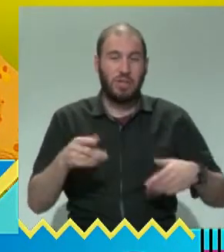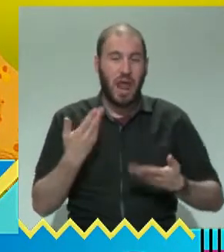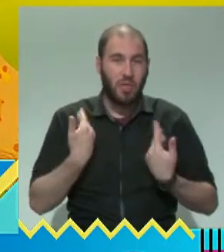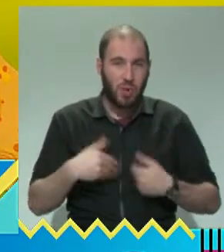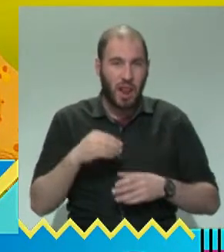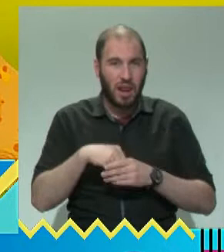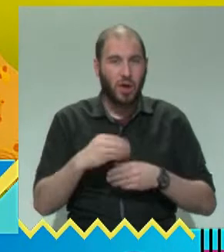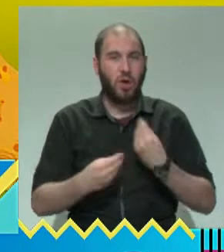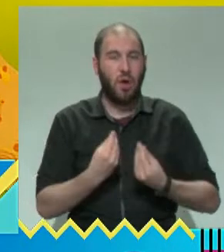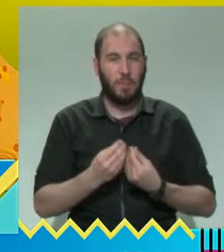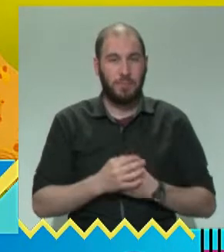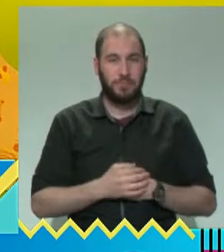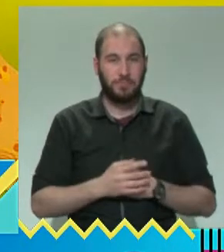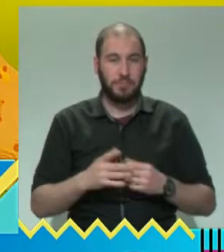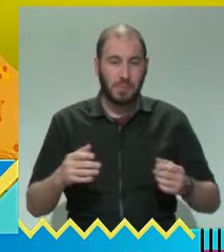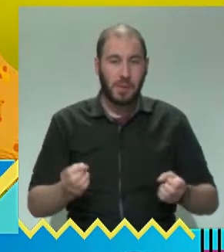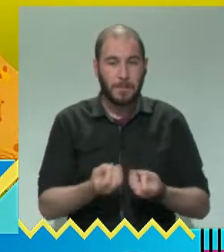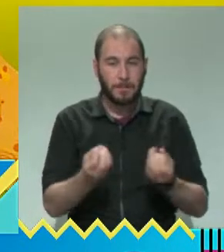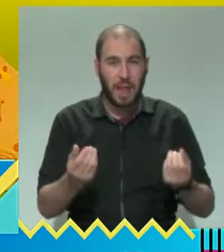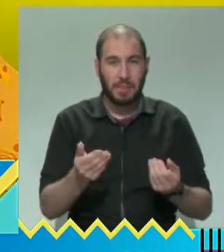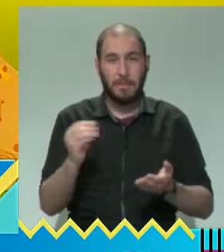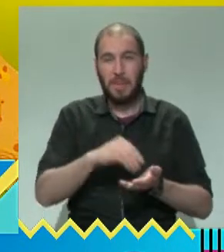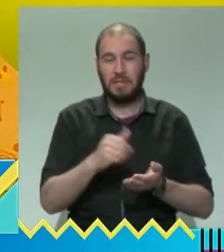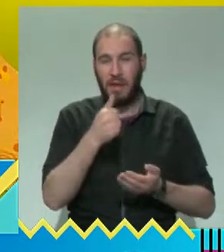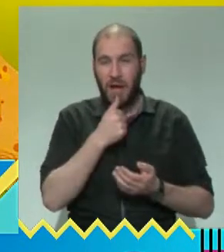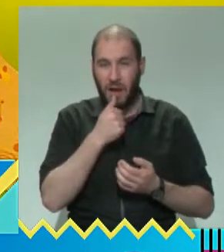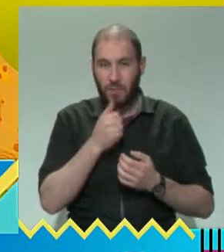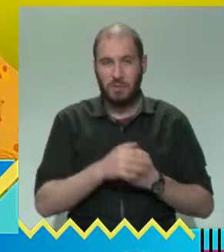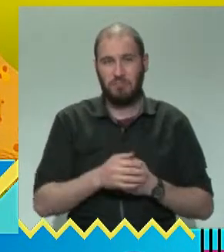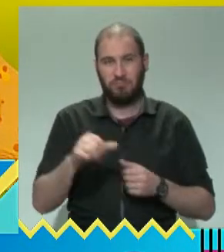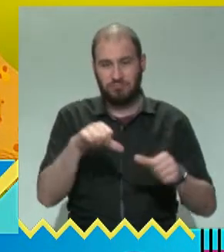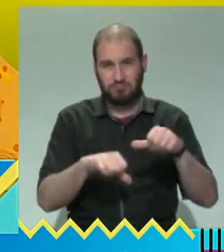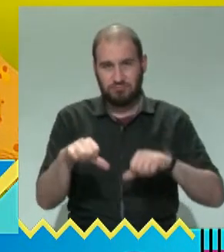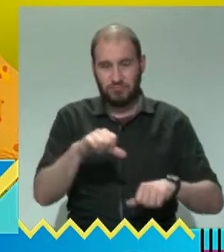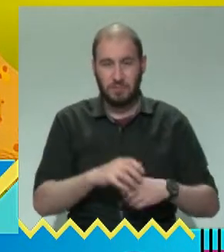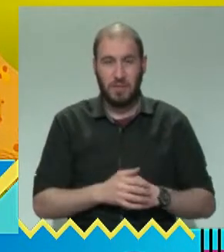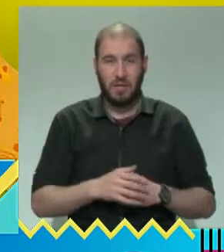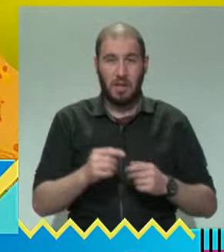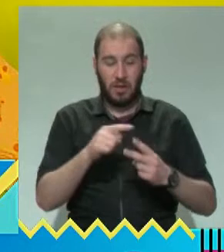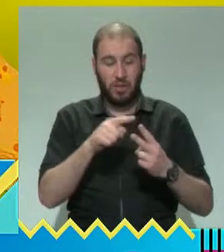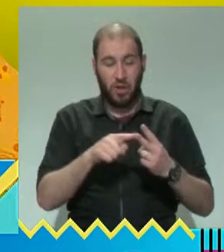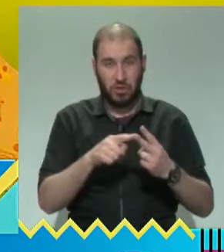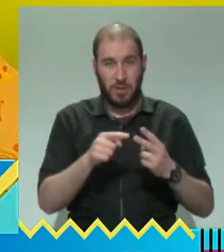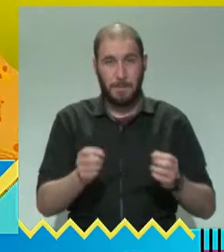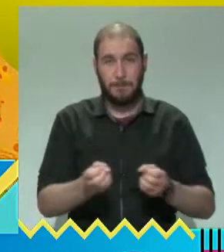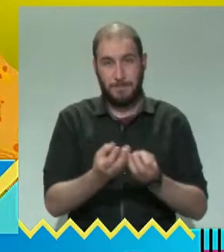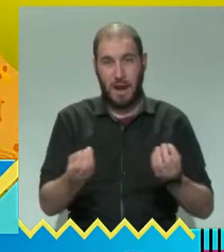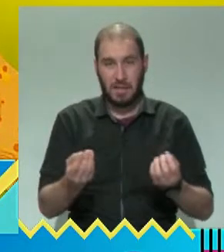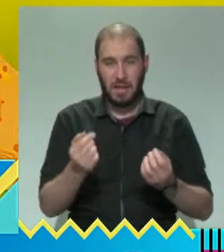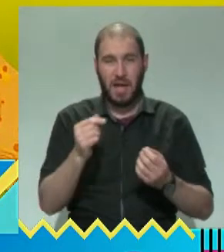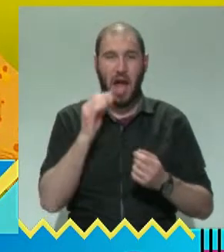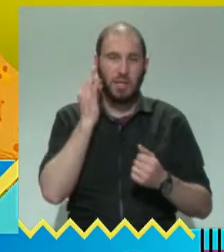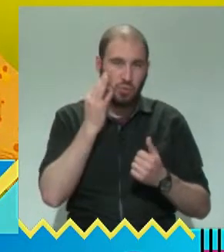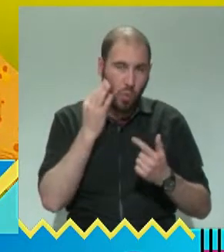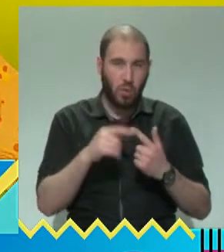se produce a través de la planta con agua y anhídrido carbónico. Con esos 2 elementos la planta produce